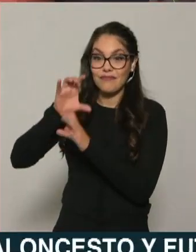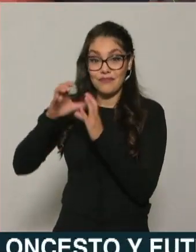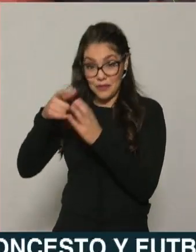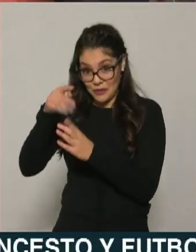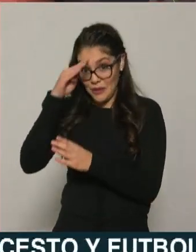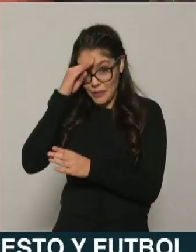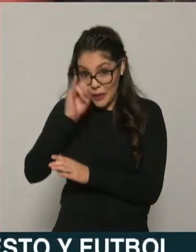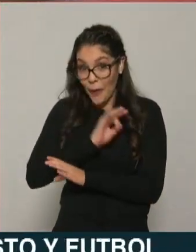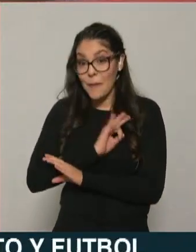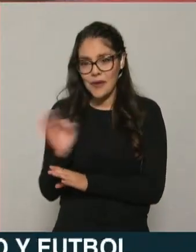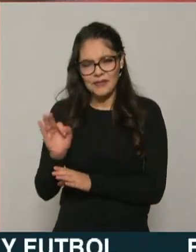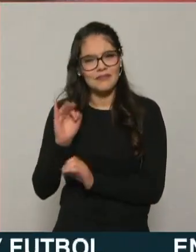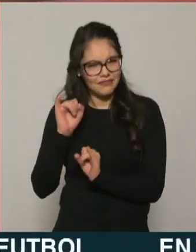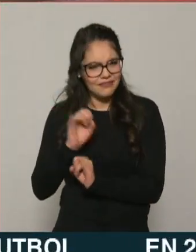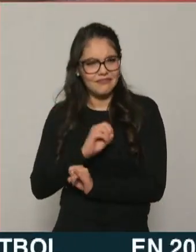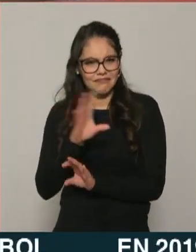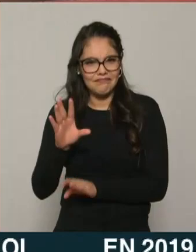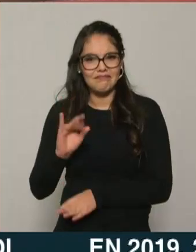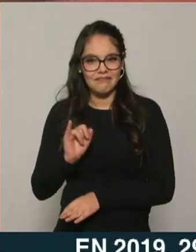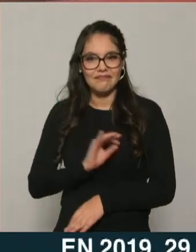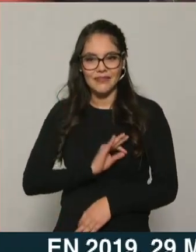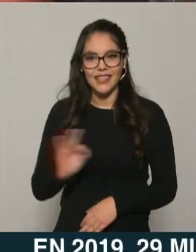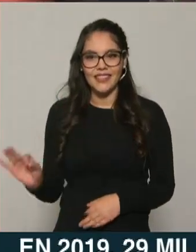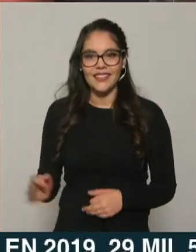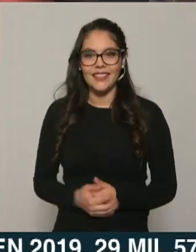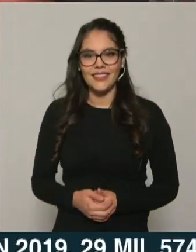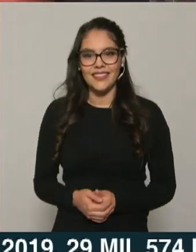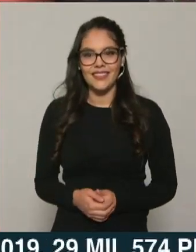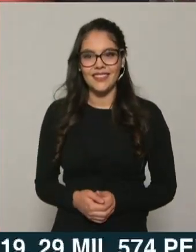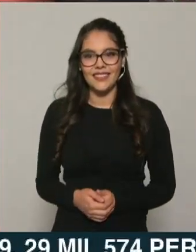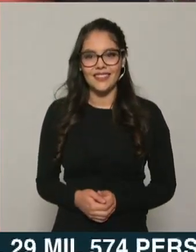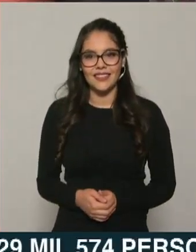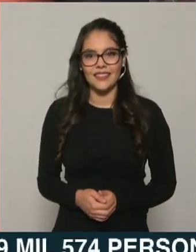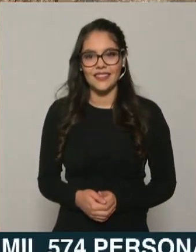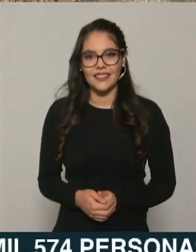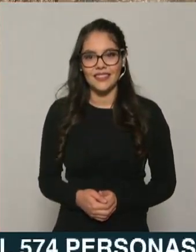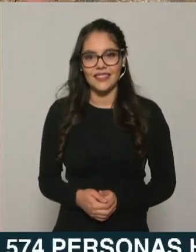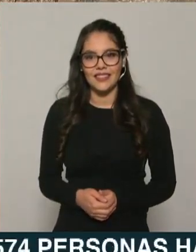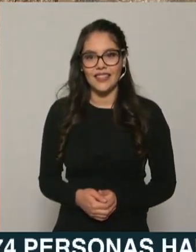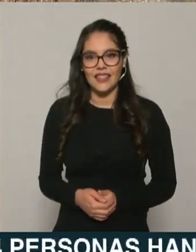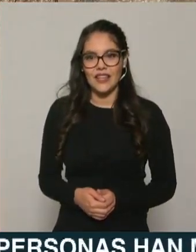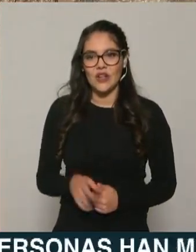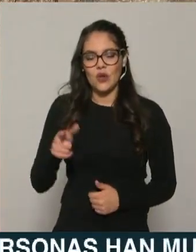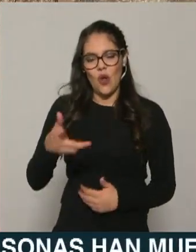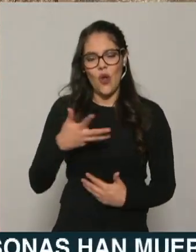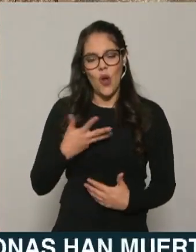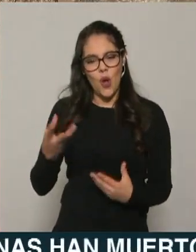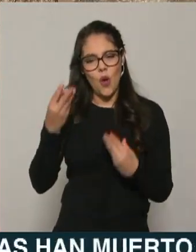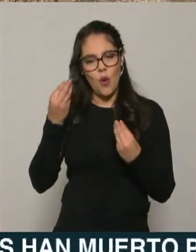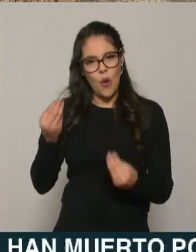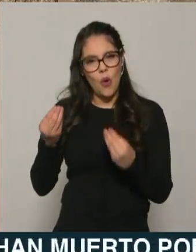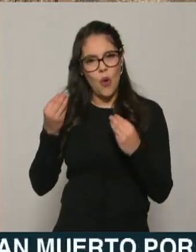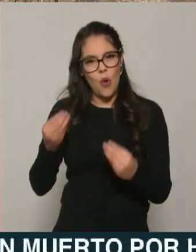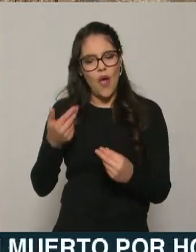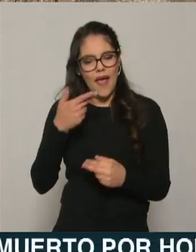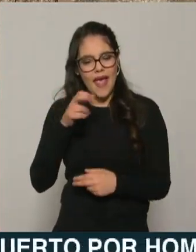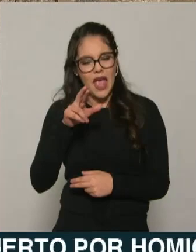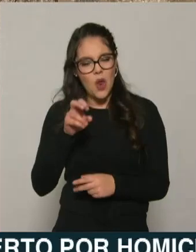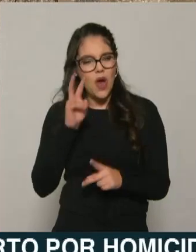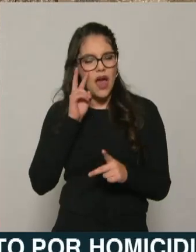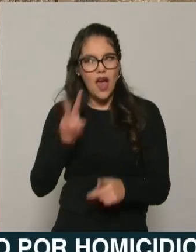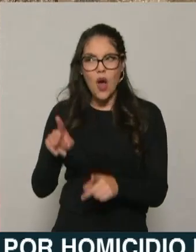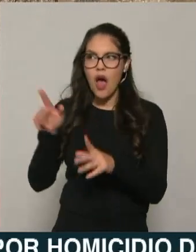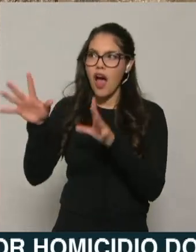ese sueño para ti? Sí. ¿Sí? Oye, Adara, ¿tienes grandes héroes, personajes que te inspiran? ¿A quién